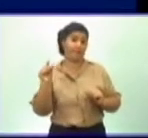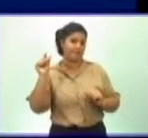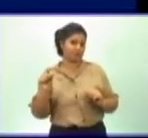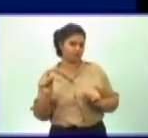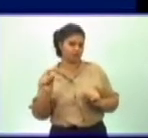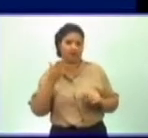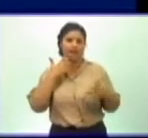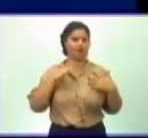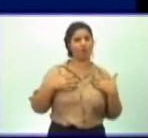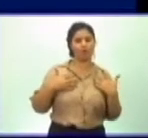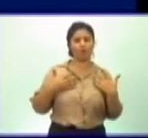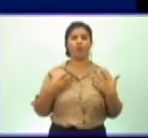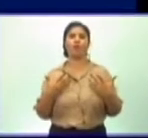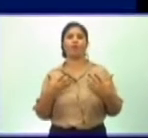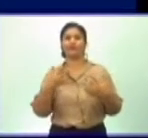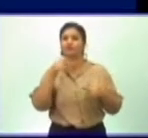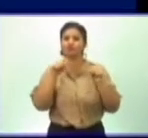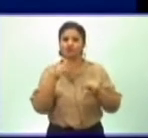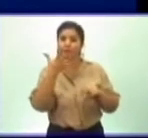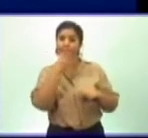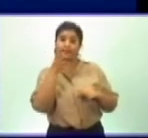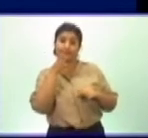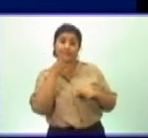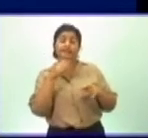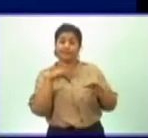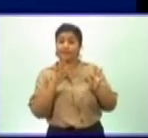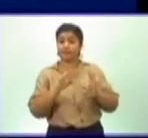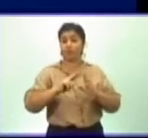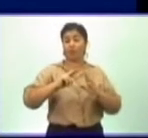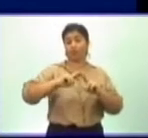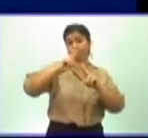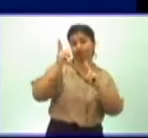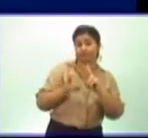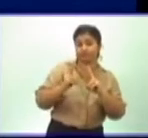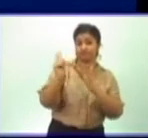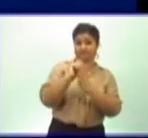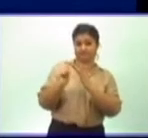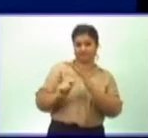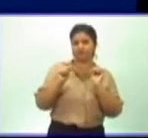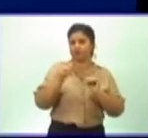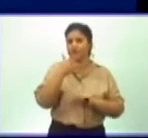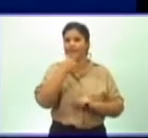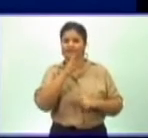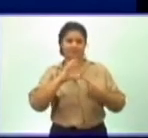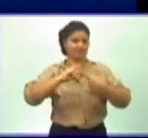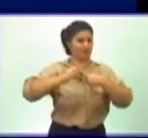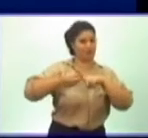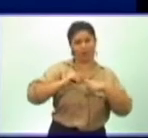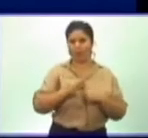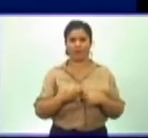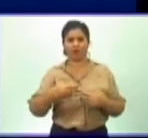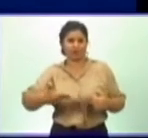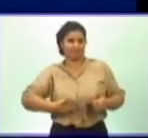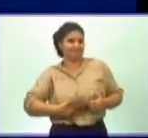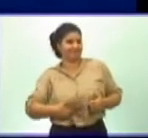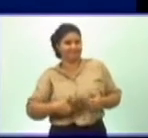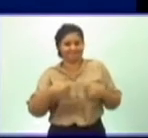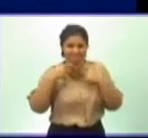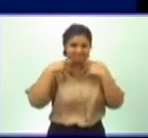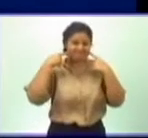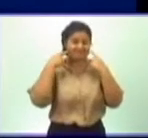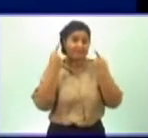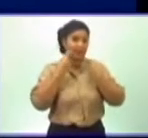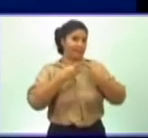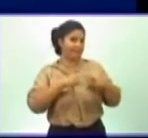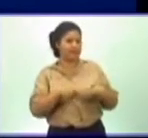provoca la risa, muestra los contrastes entre ellos. Nos mueve a la risa y nos mueve también